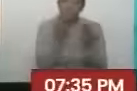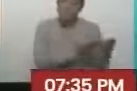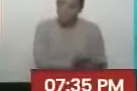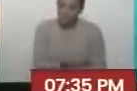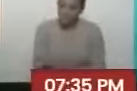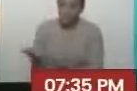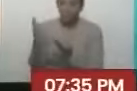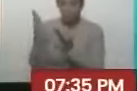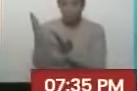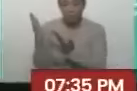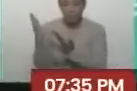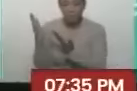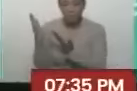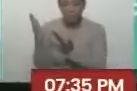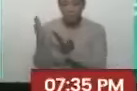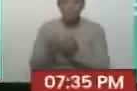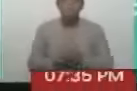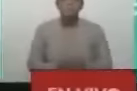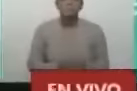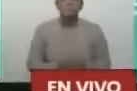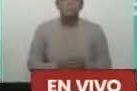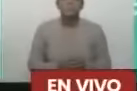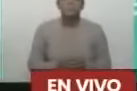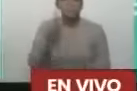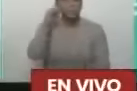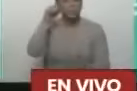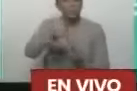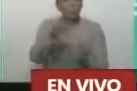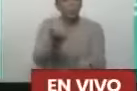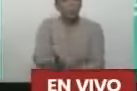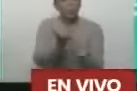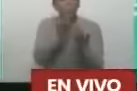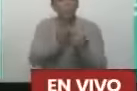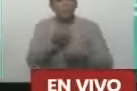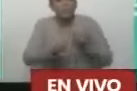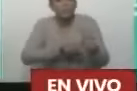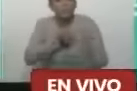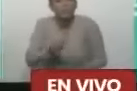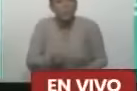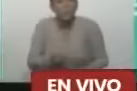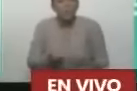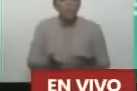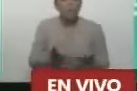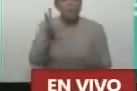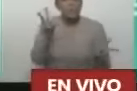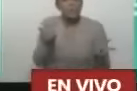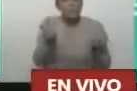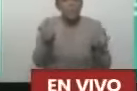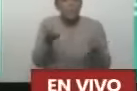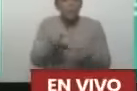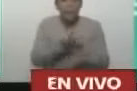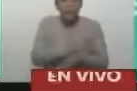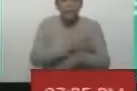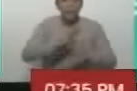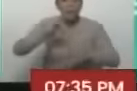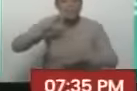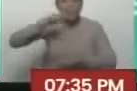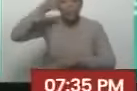la sala Jorge para poder comentar diputado Jorge Rodríguez me dijo antes de empezar el